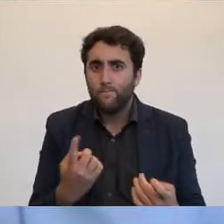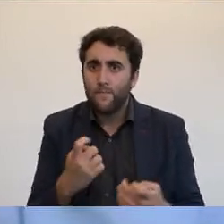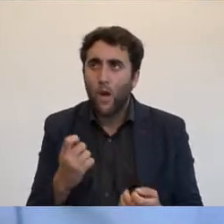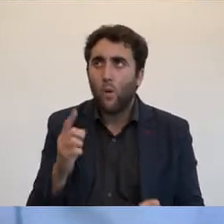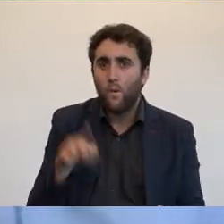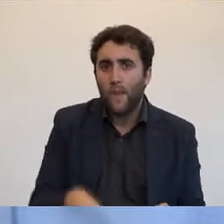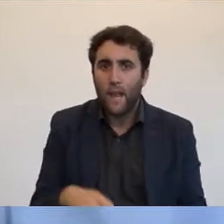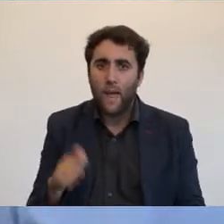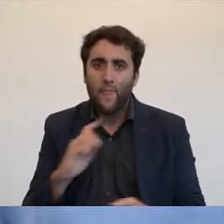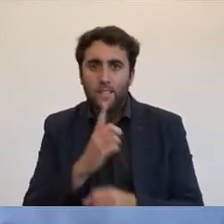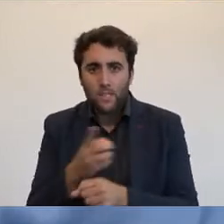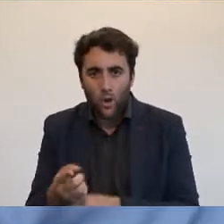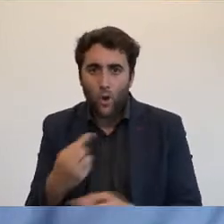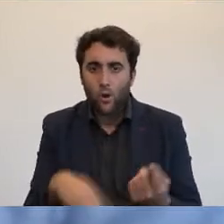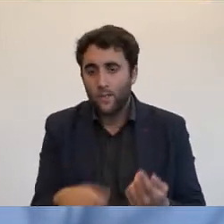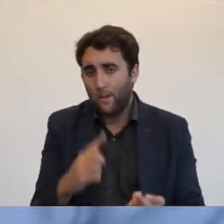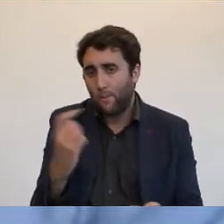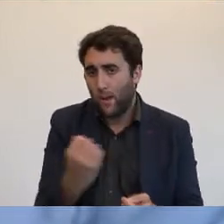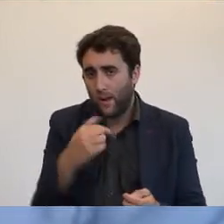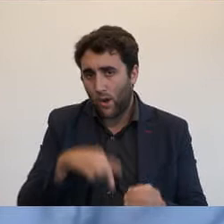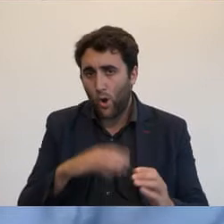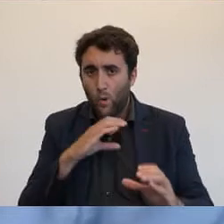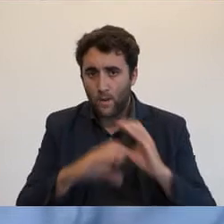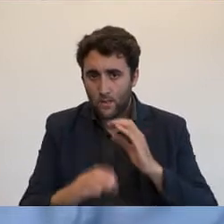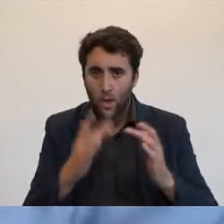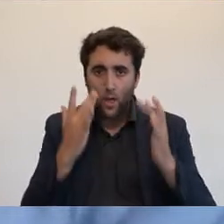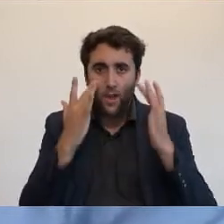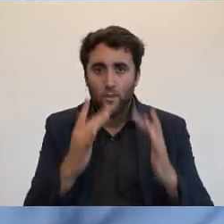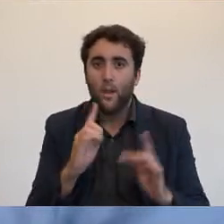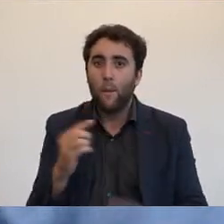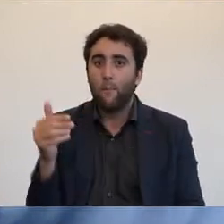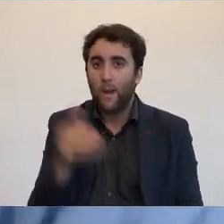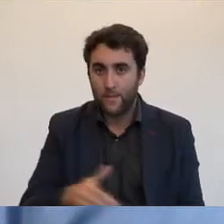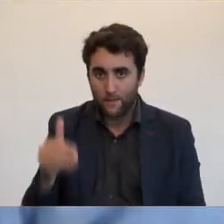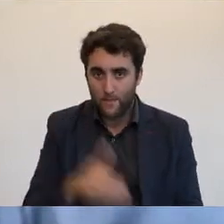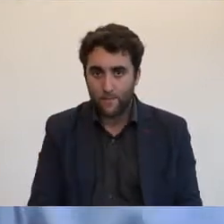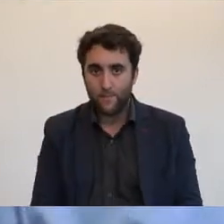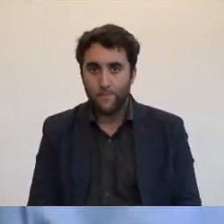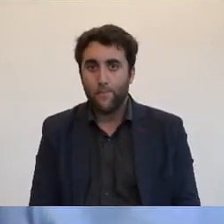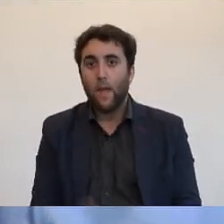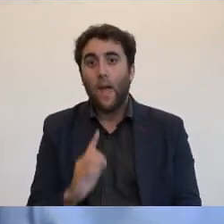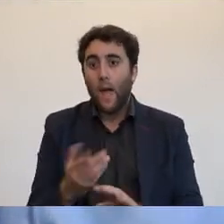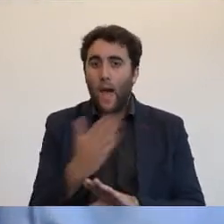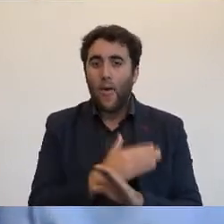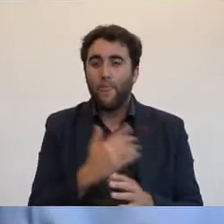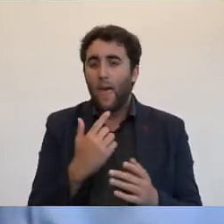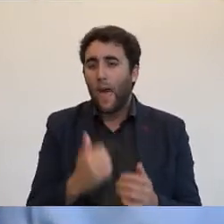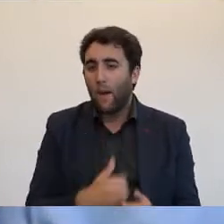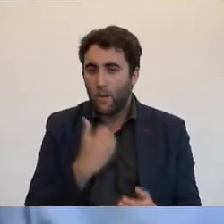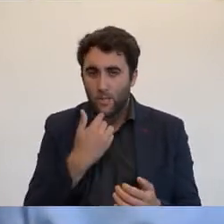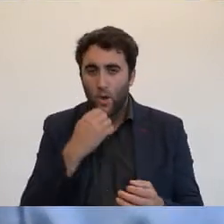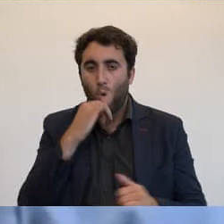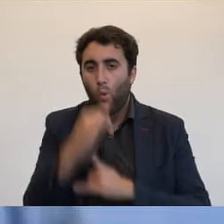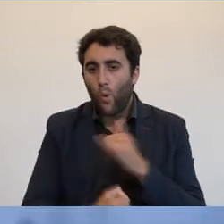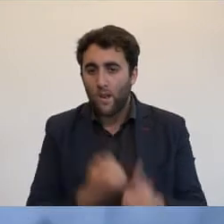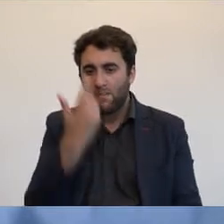esta jornada tan importante como son la comunicación, la educación y la participación. Antes quería explicaros un poco desde el